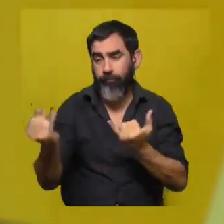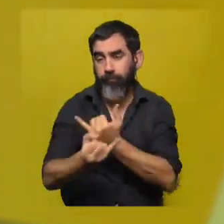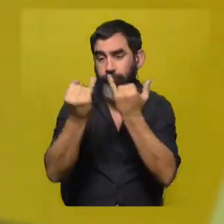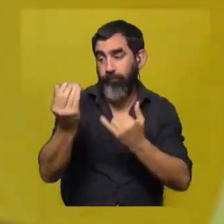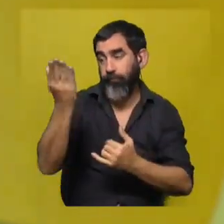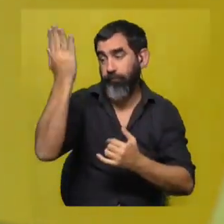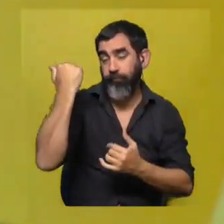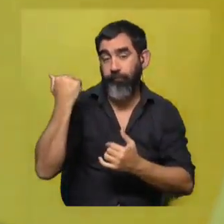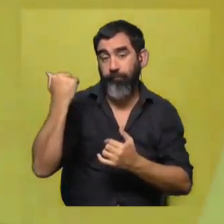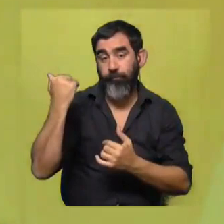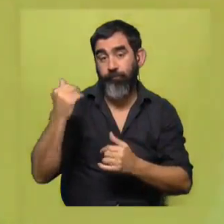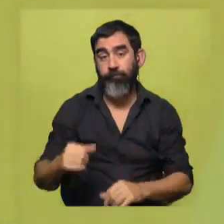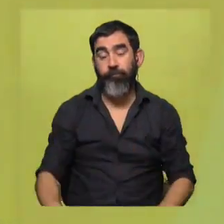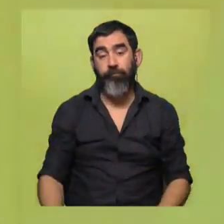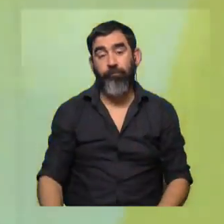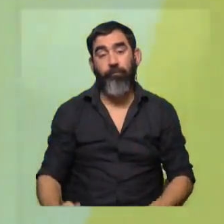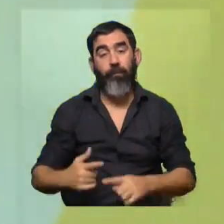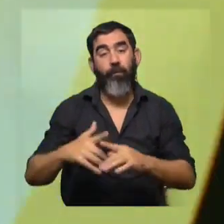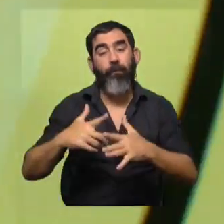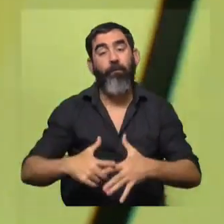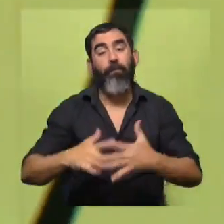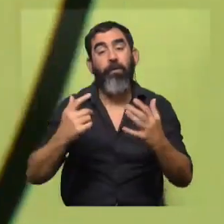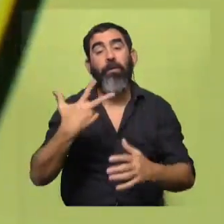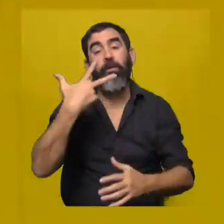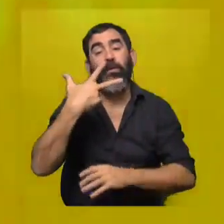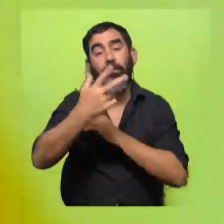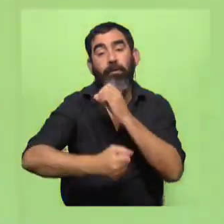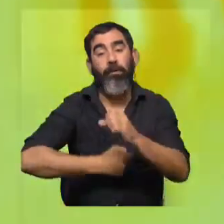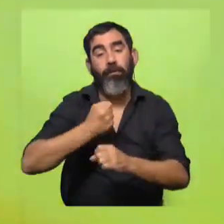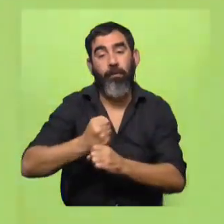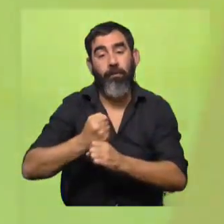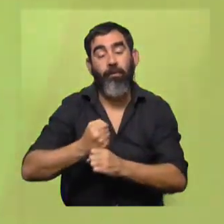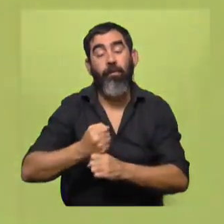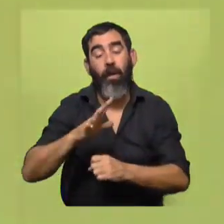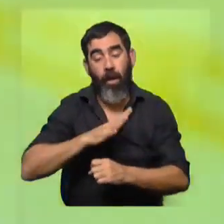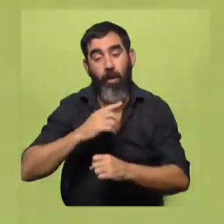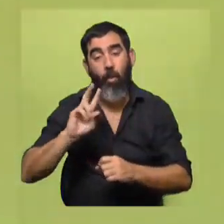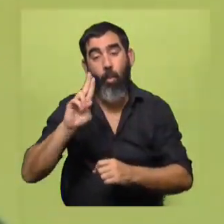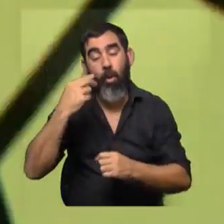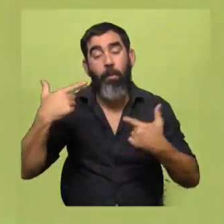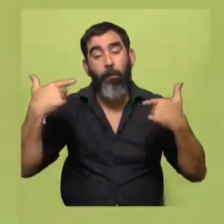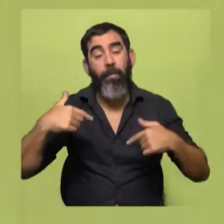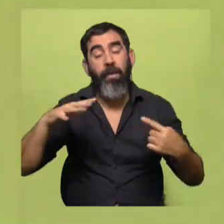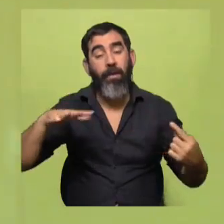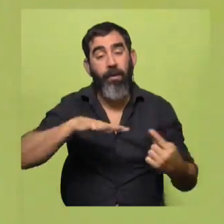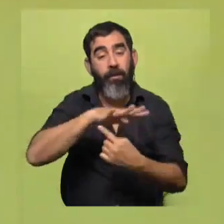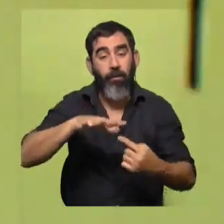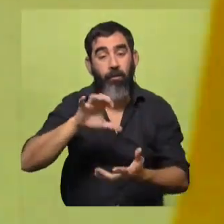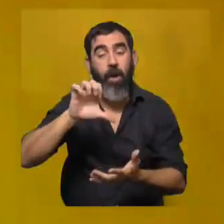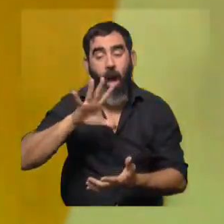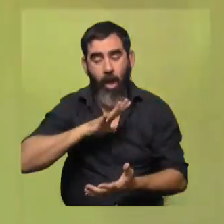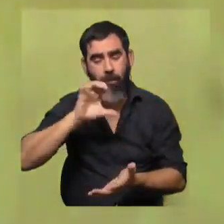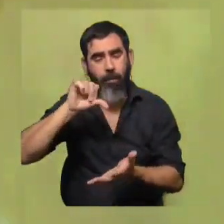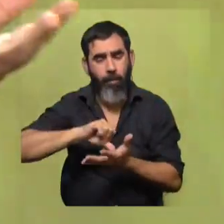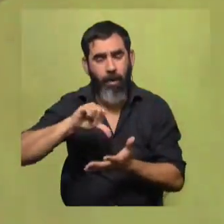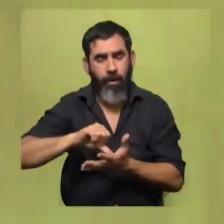días tuvimos el festejo de los 3 años desde que Uruguay cuenta con un Ministerio de Ambiente. Hay países que los